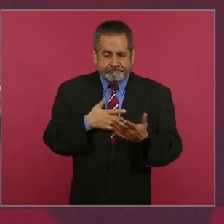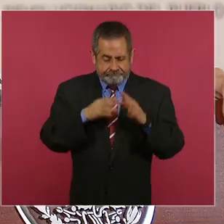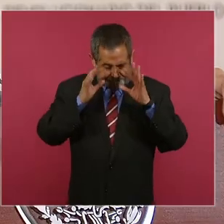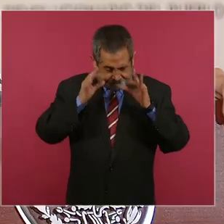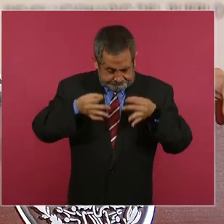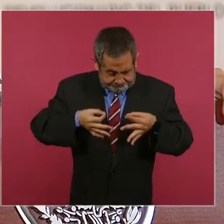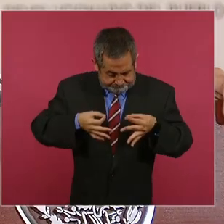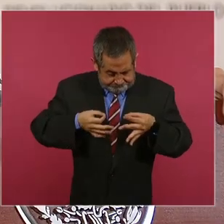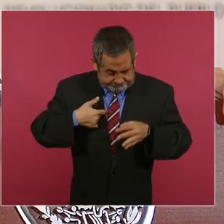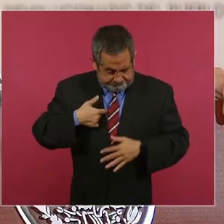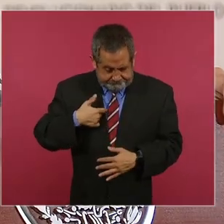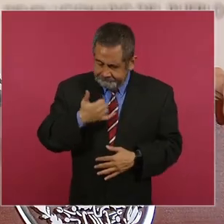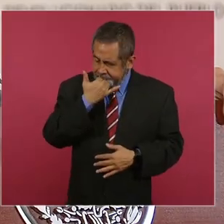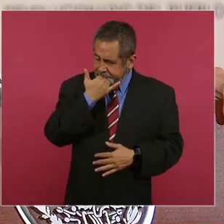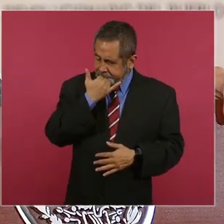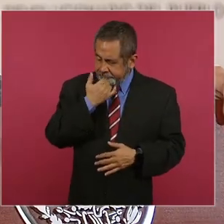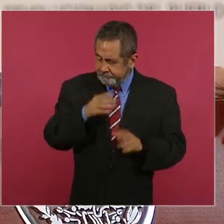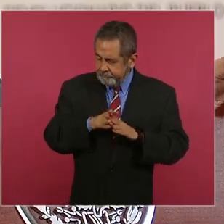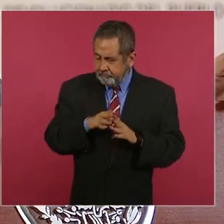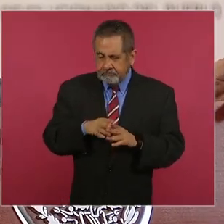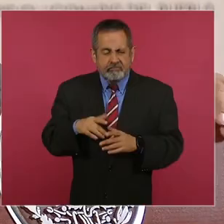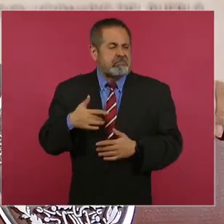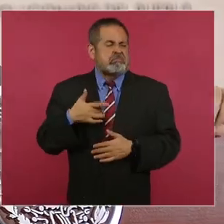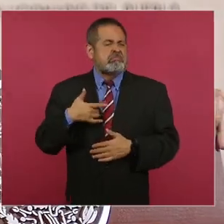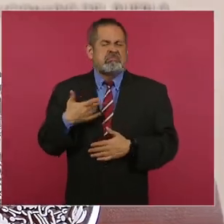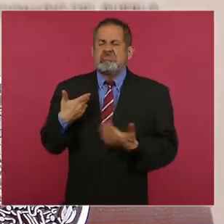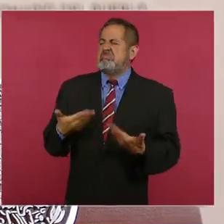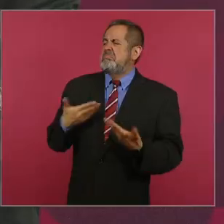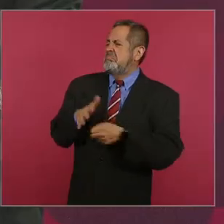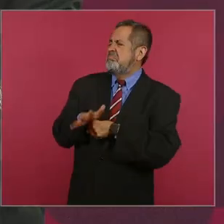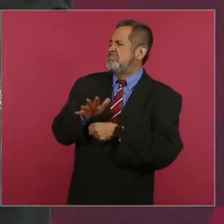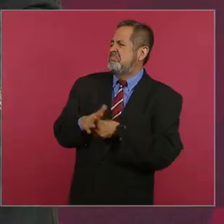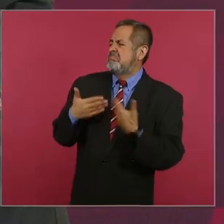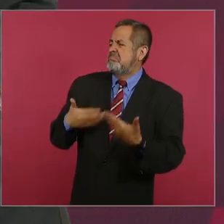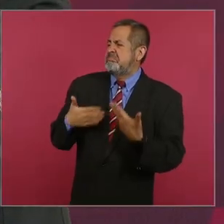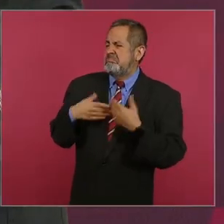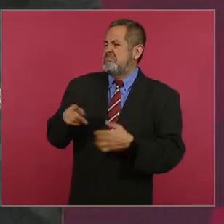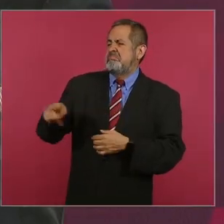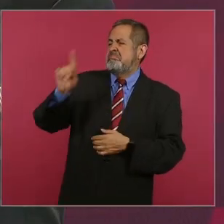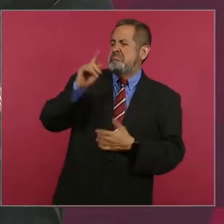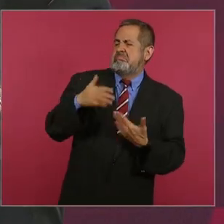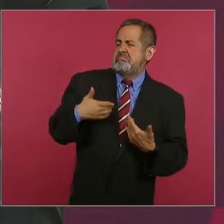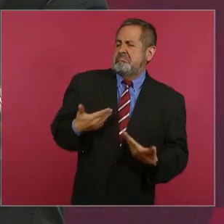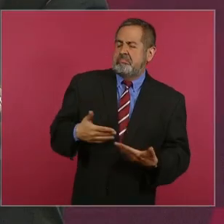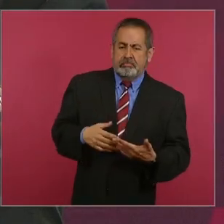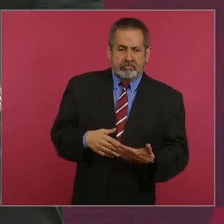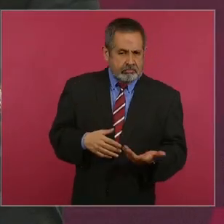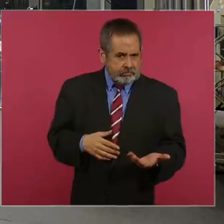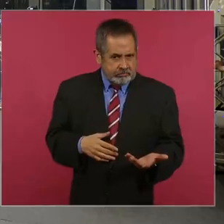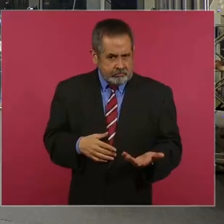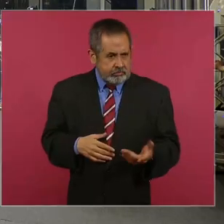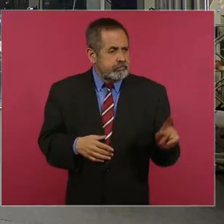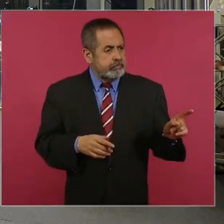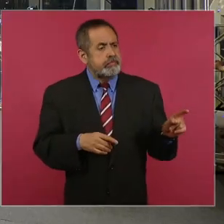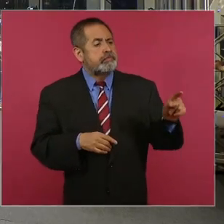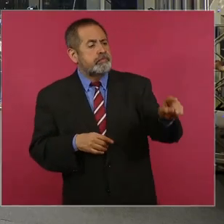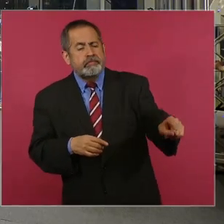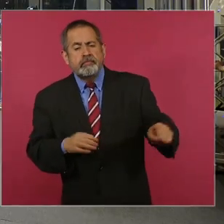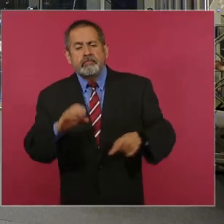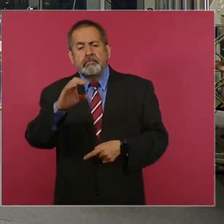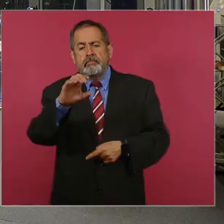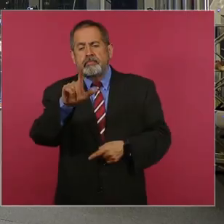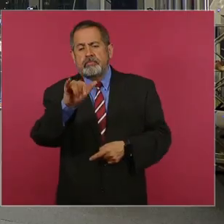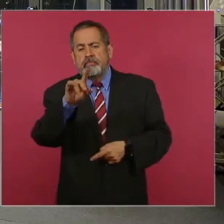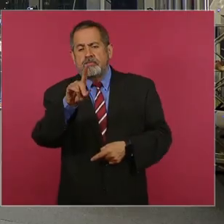autocrítica no caer en autocomplacencia porque no le piden cuenta a Claudio X González